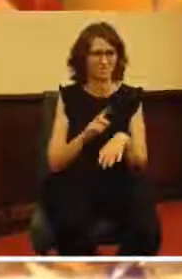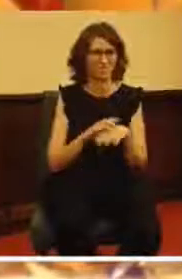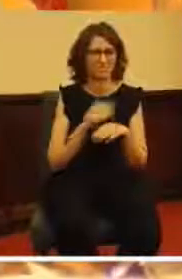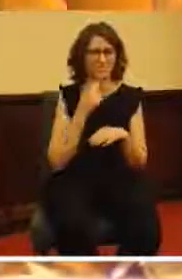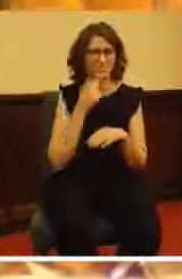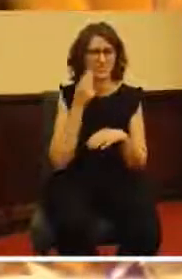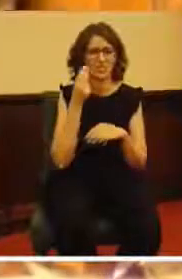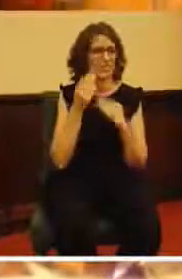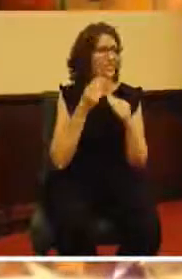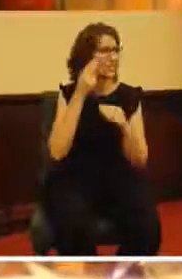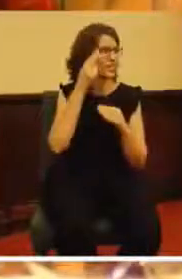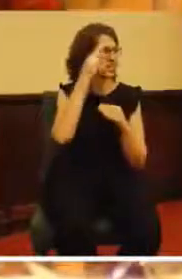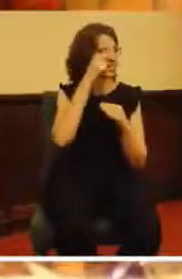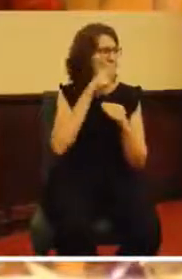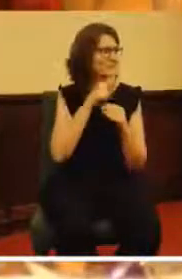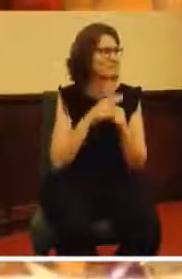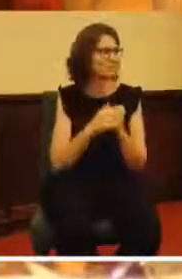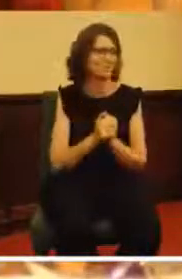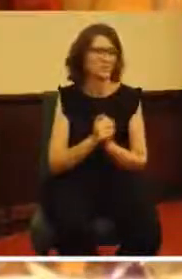respeto...